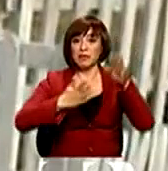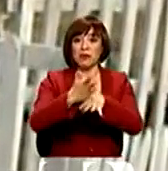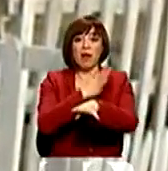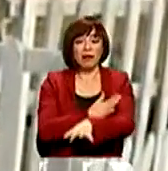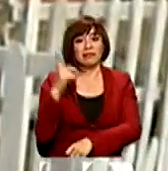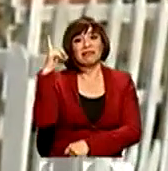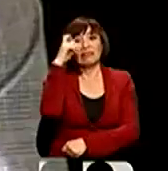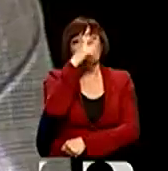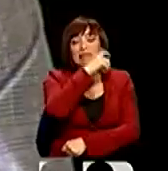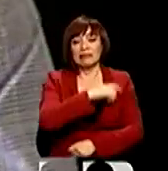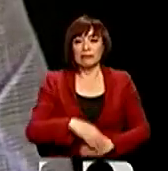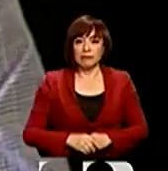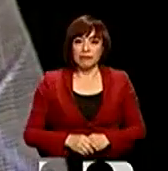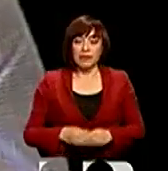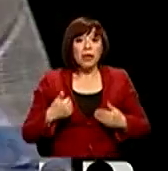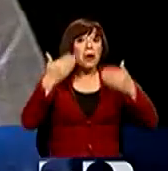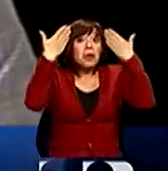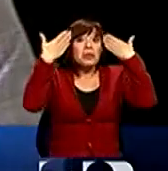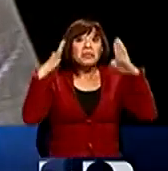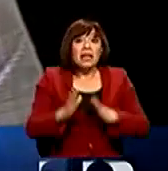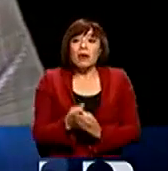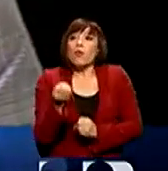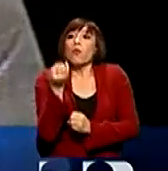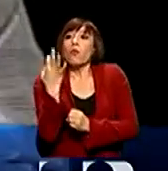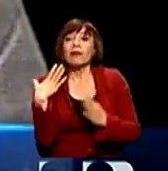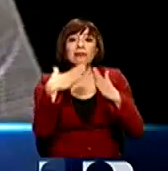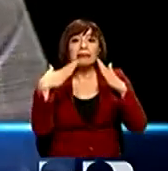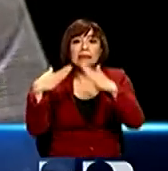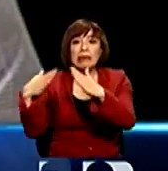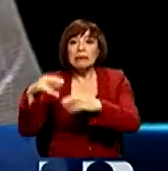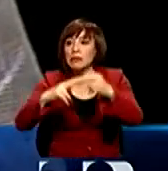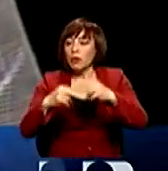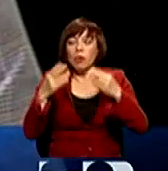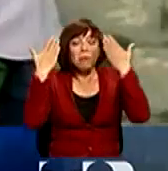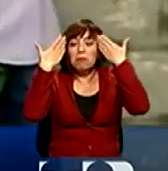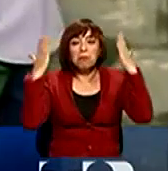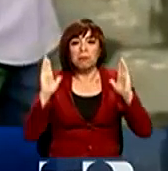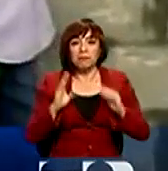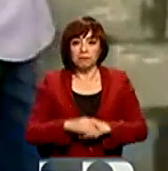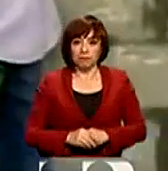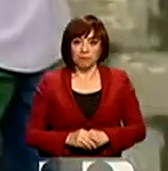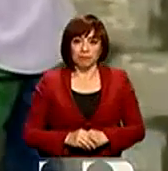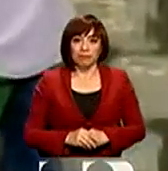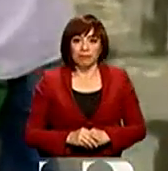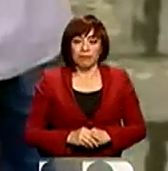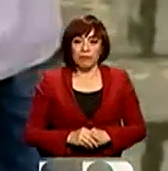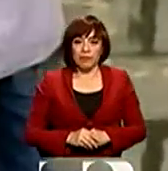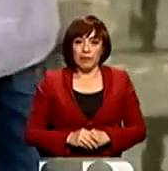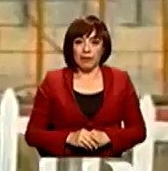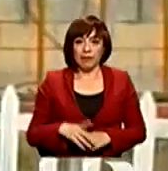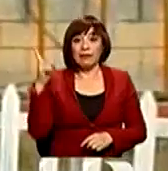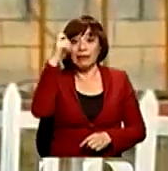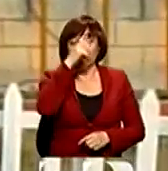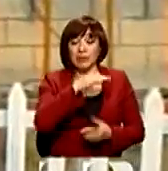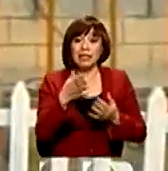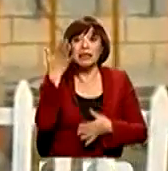ser complicado. No sé hasta cuánto alcancemos, la verdad, se lo digo, no sé hasta dónde alcancemos. Y es que precisamente uno de los montos más bajos